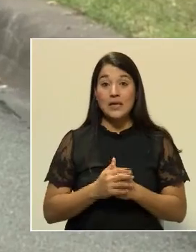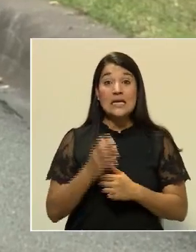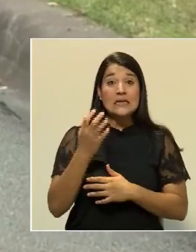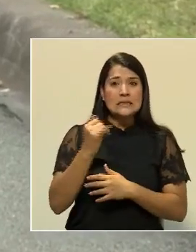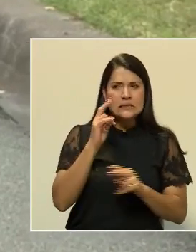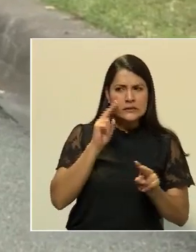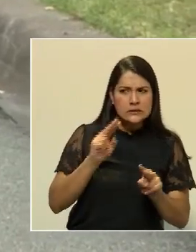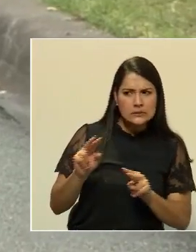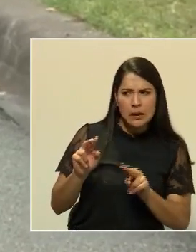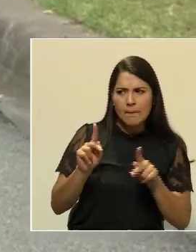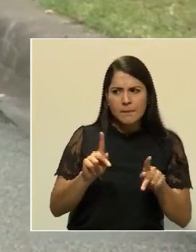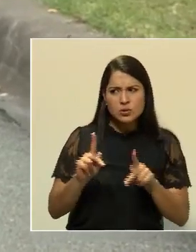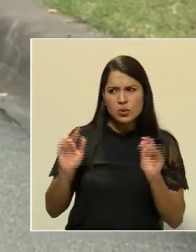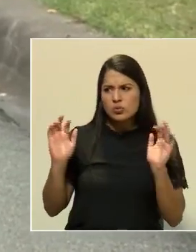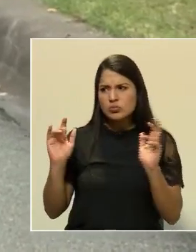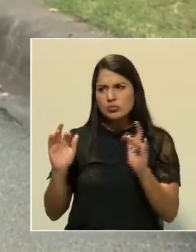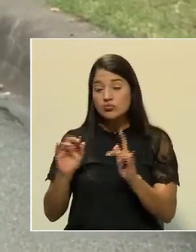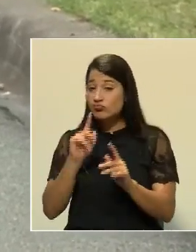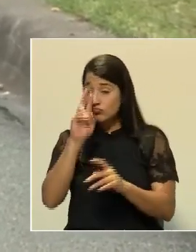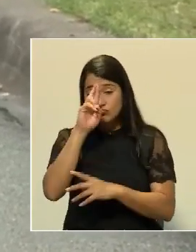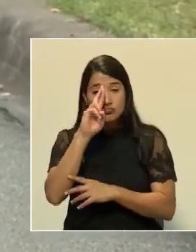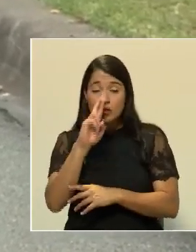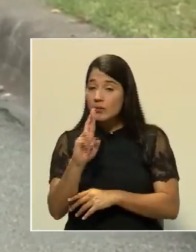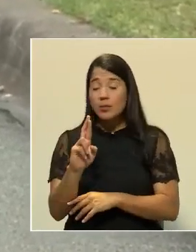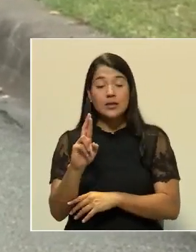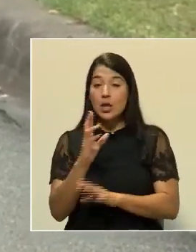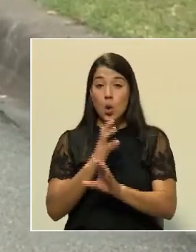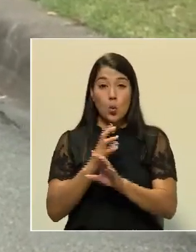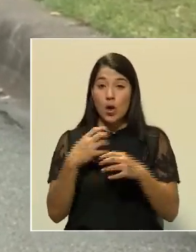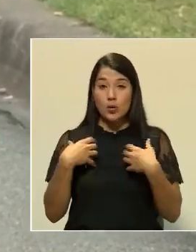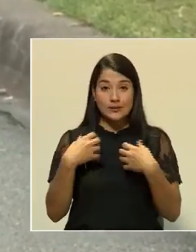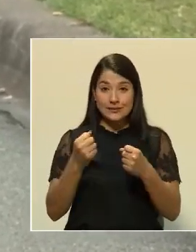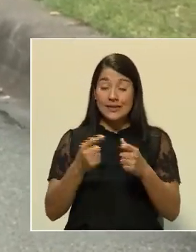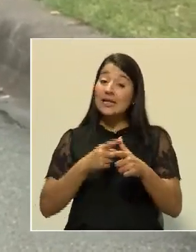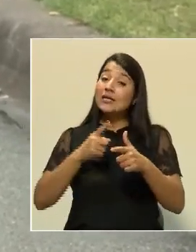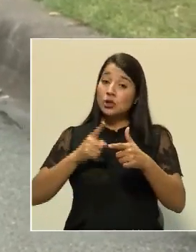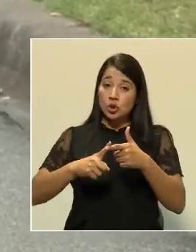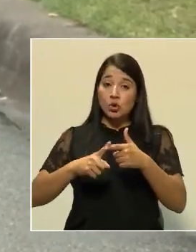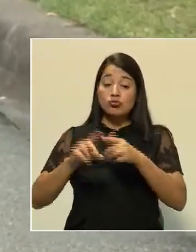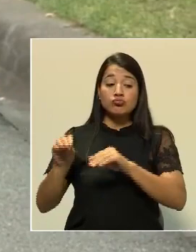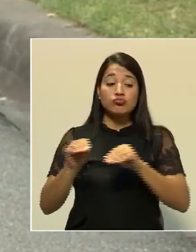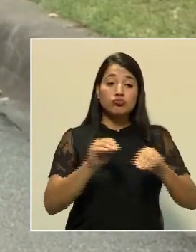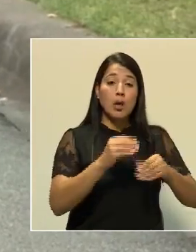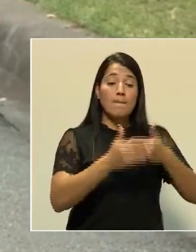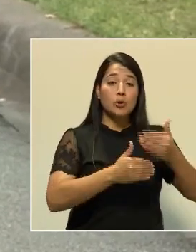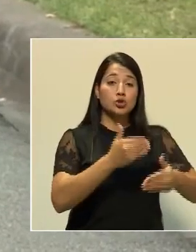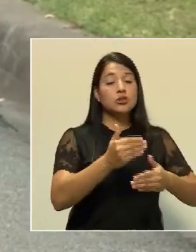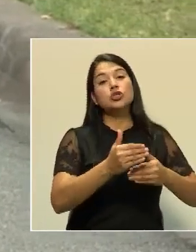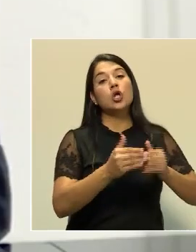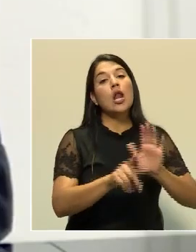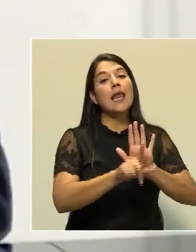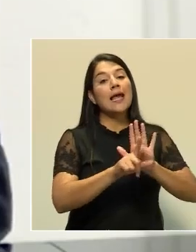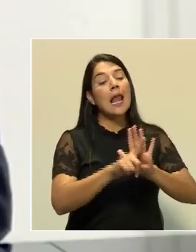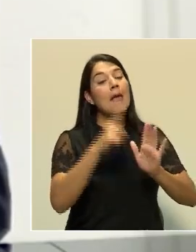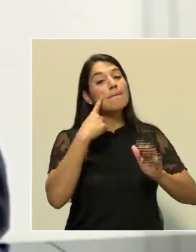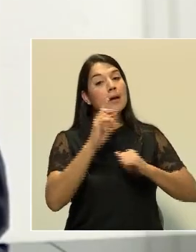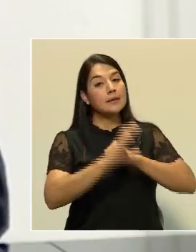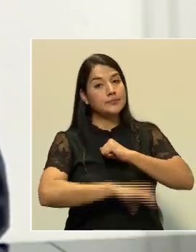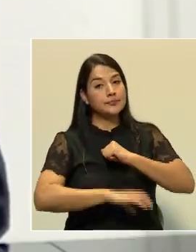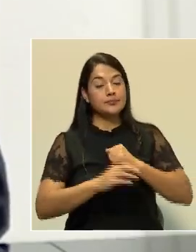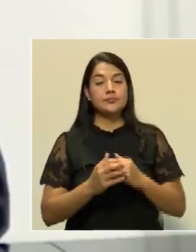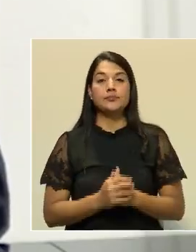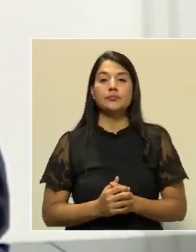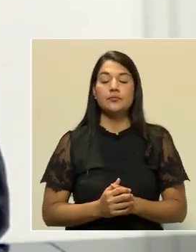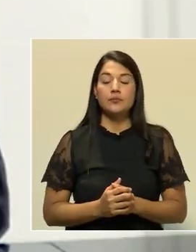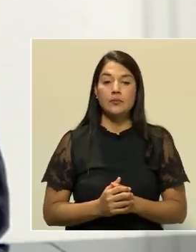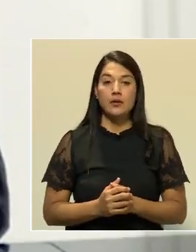de encontrar personas incumpliendo las normas sanitarias, las remitirán a la vía legal para sus respectivas sanciones. Donde vamos a